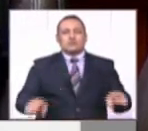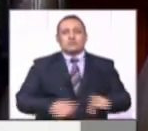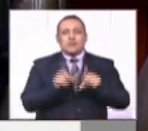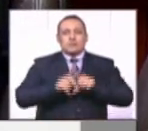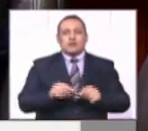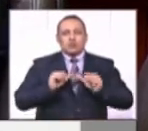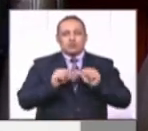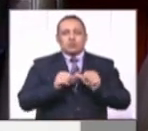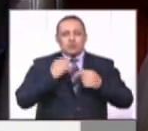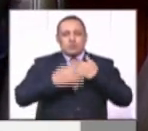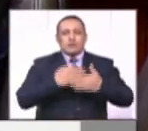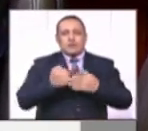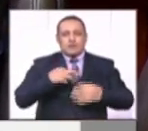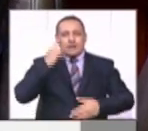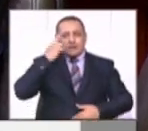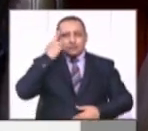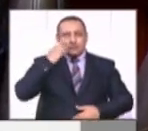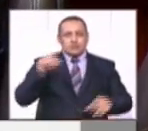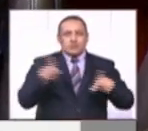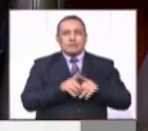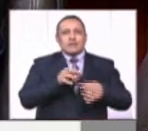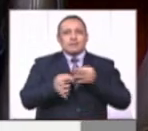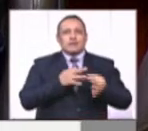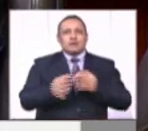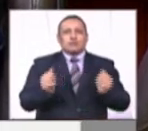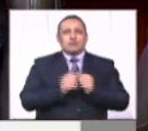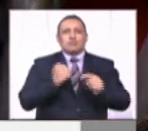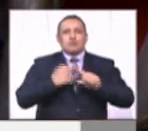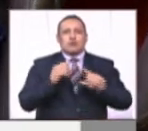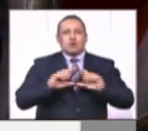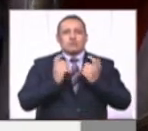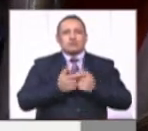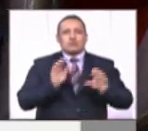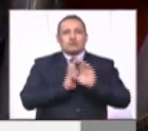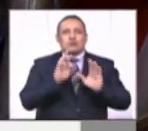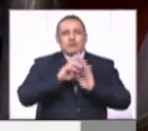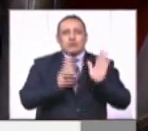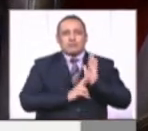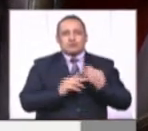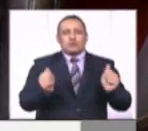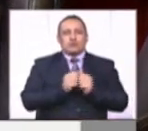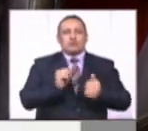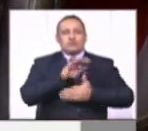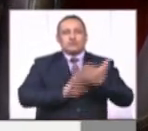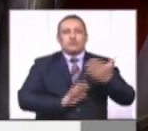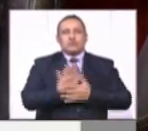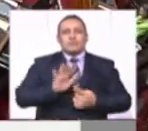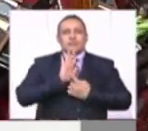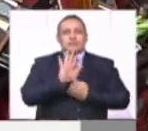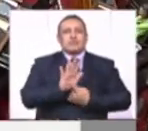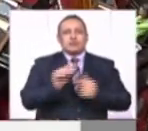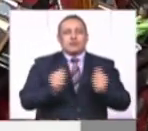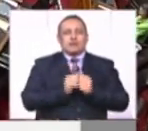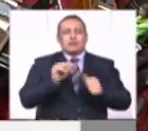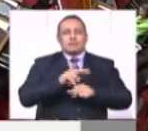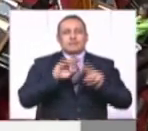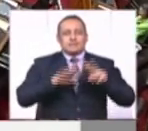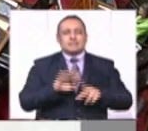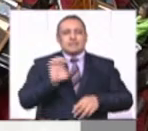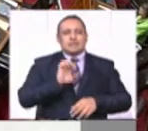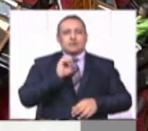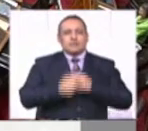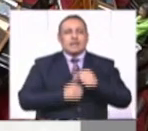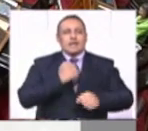siguiendo el principio de razonabilidad señalado por la comisión de Constitución y reglamento en su informe presentado el 27 de enero de